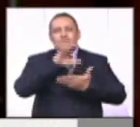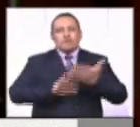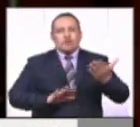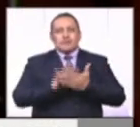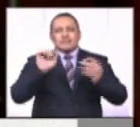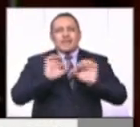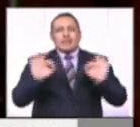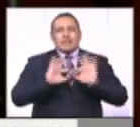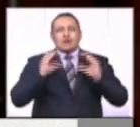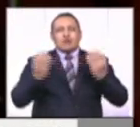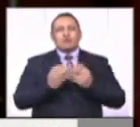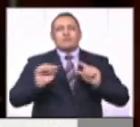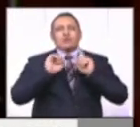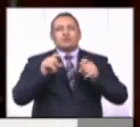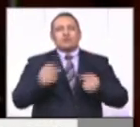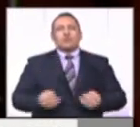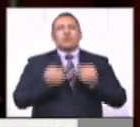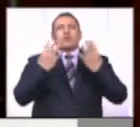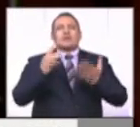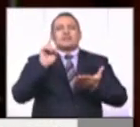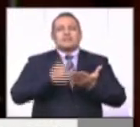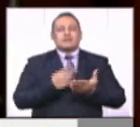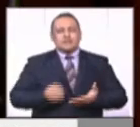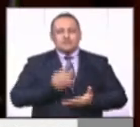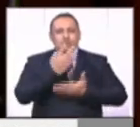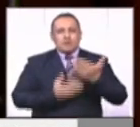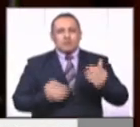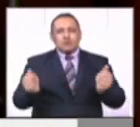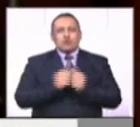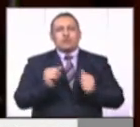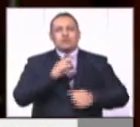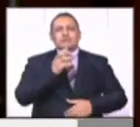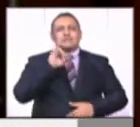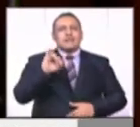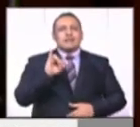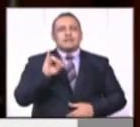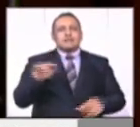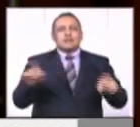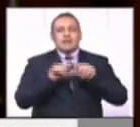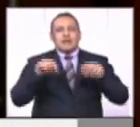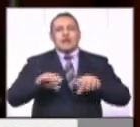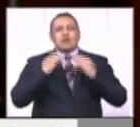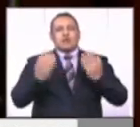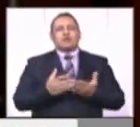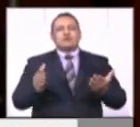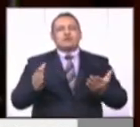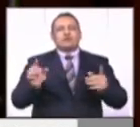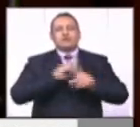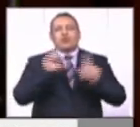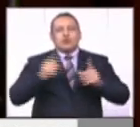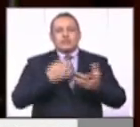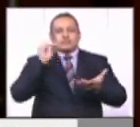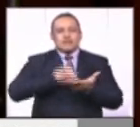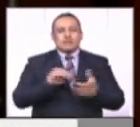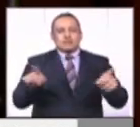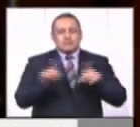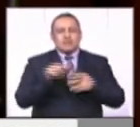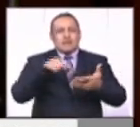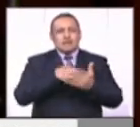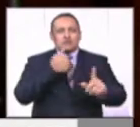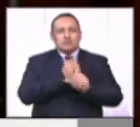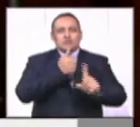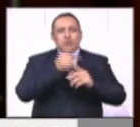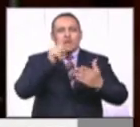en el congreso pregunto Cuántas veces informaron sobre los sis acá el congreso no Es más hasta esto mismo